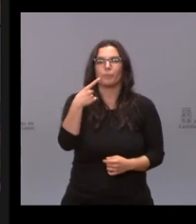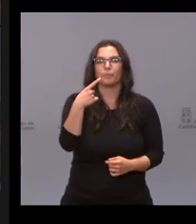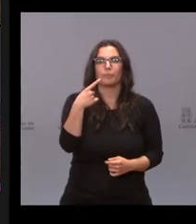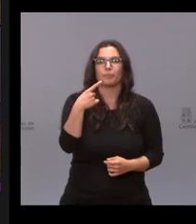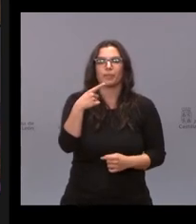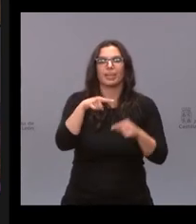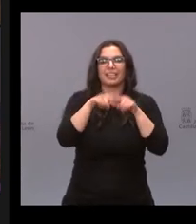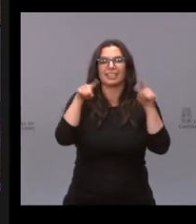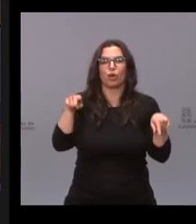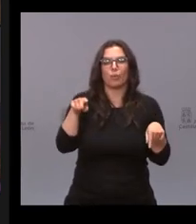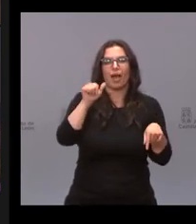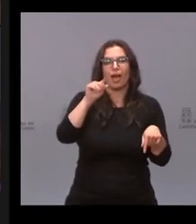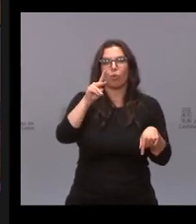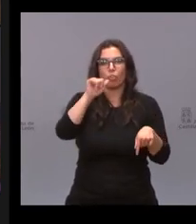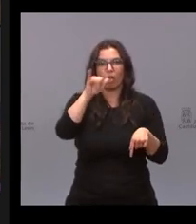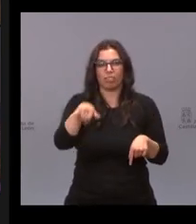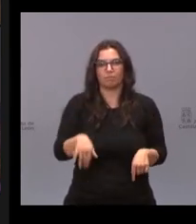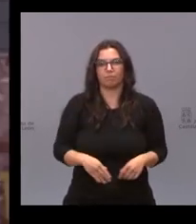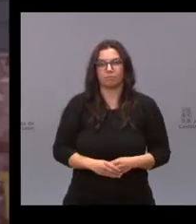de Segovia Udaz. Cuando quieras, Begoña.